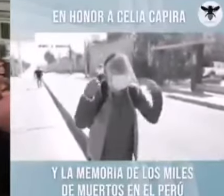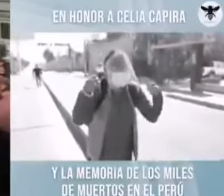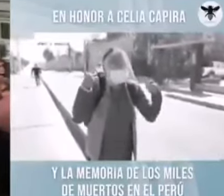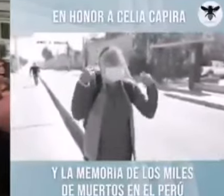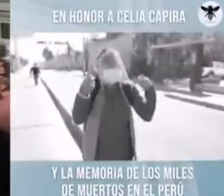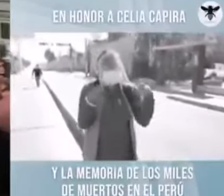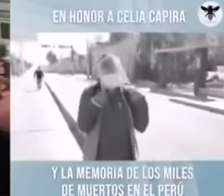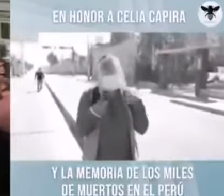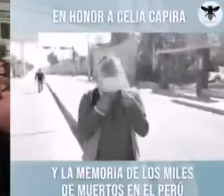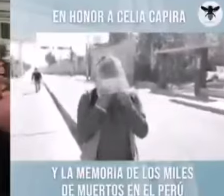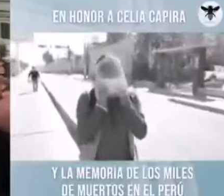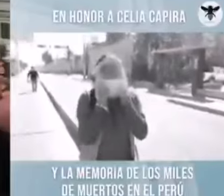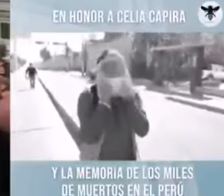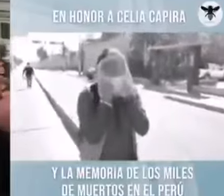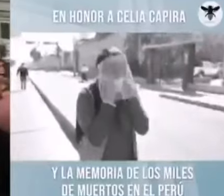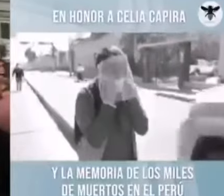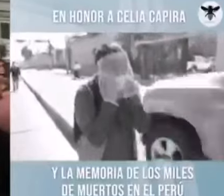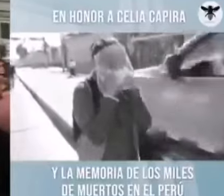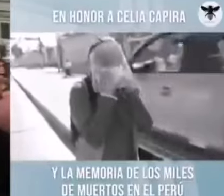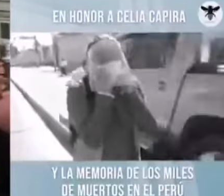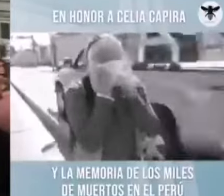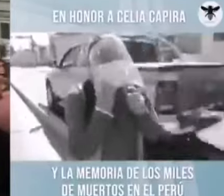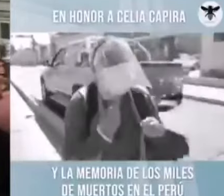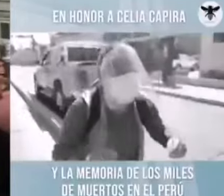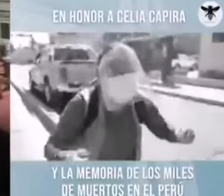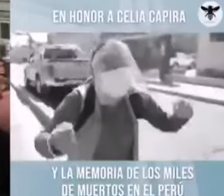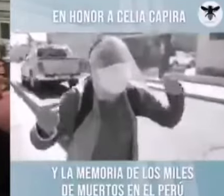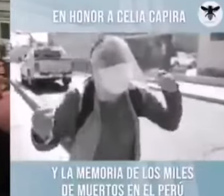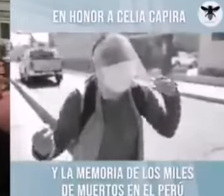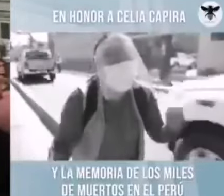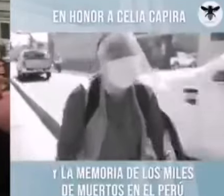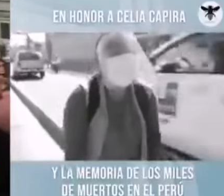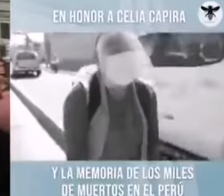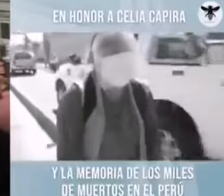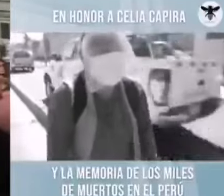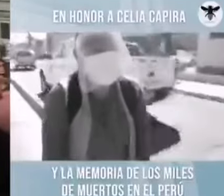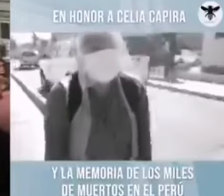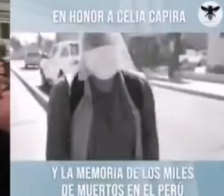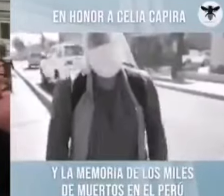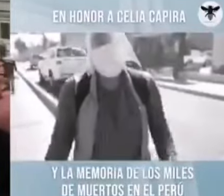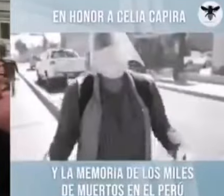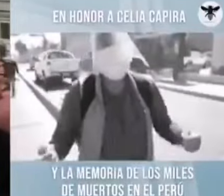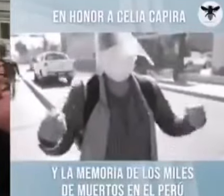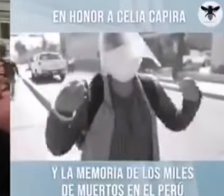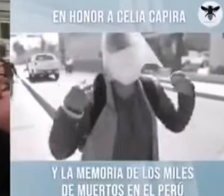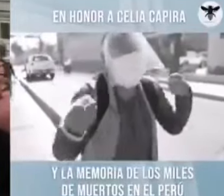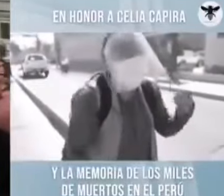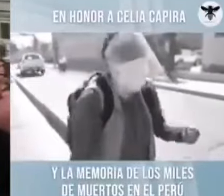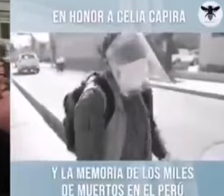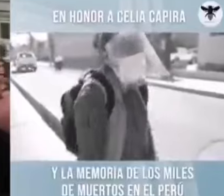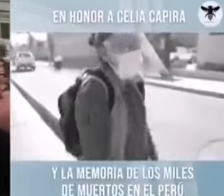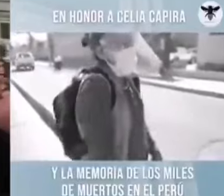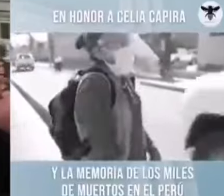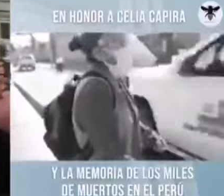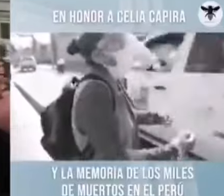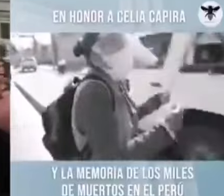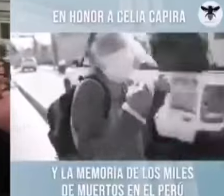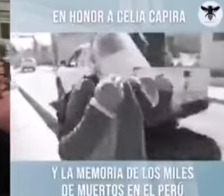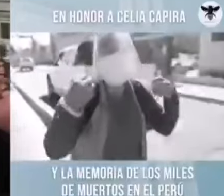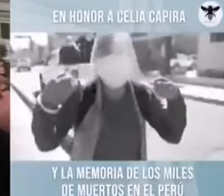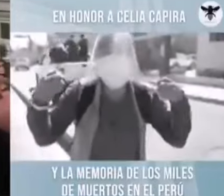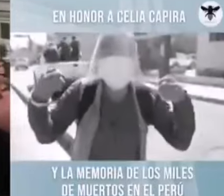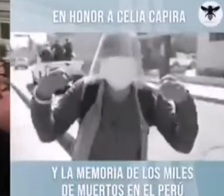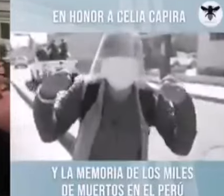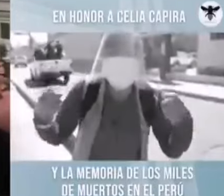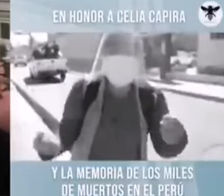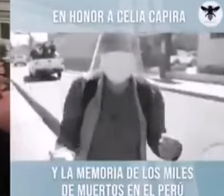Todos que llevan familia van a pasar lo mismo. Mucha gente se está contagiando porque no apoyan, porque